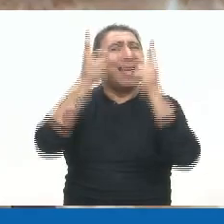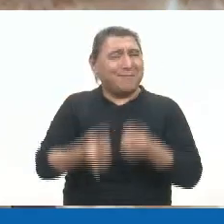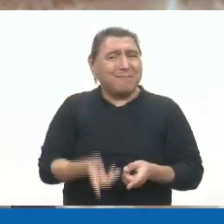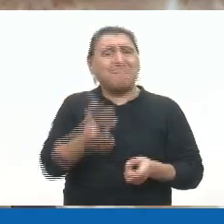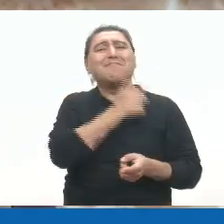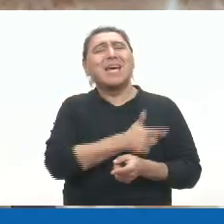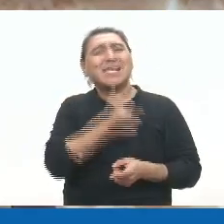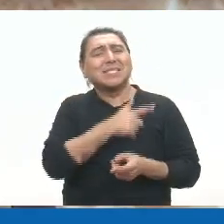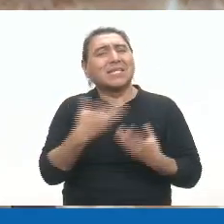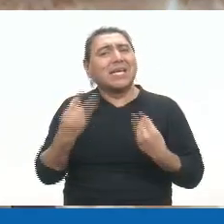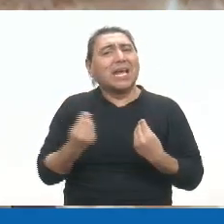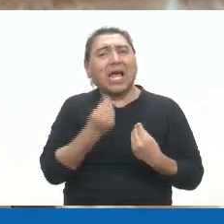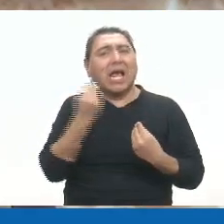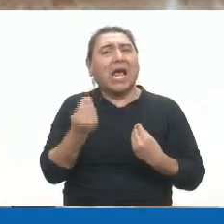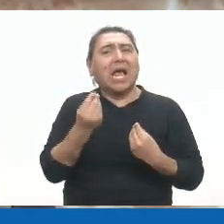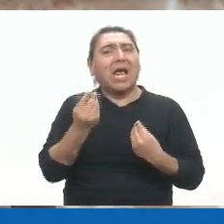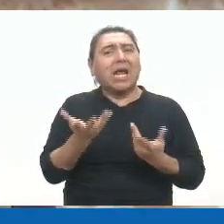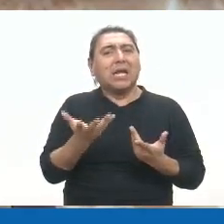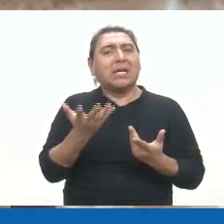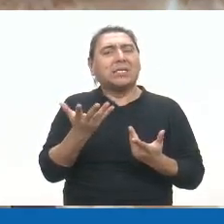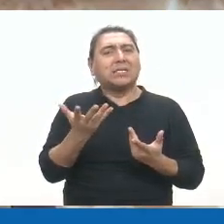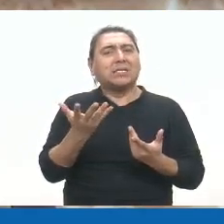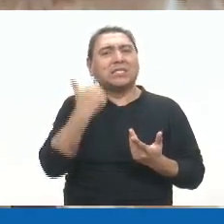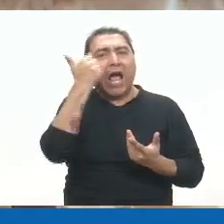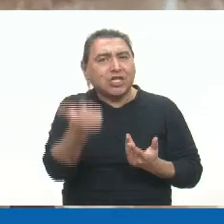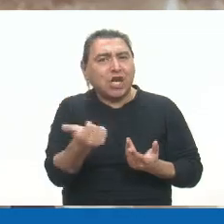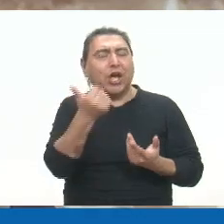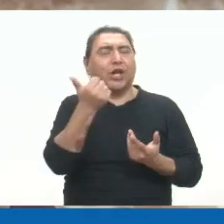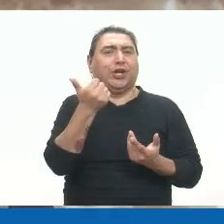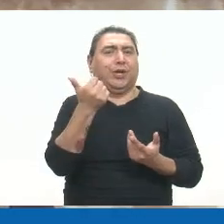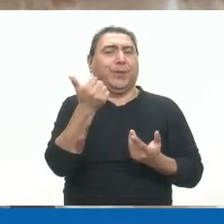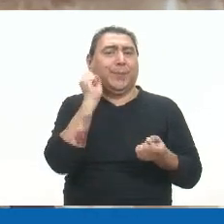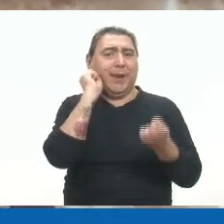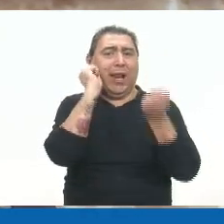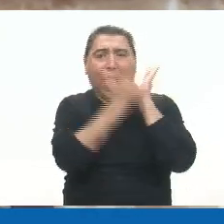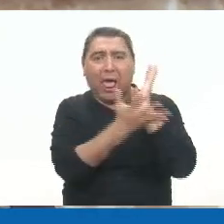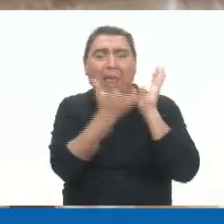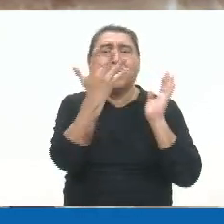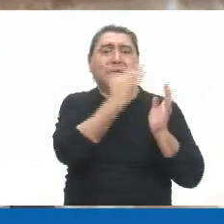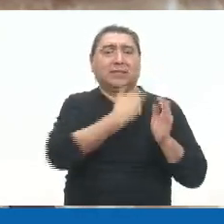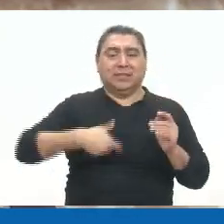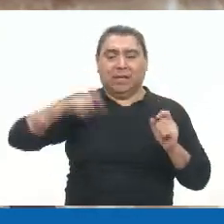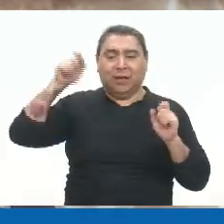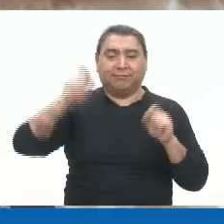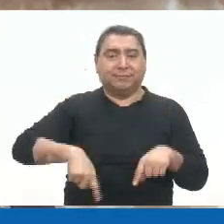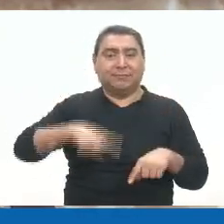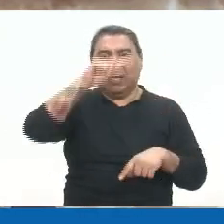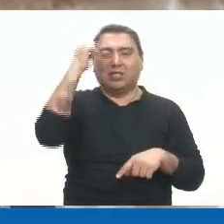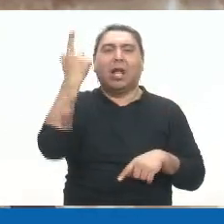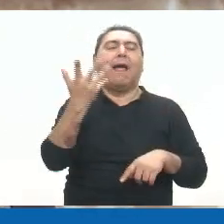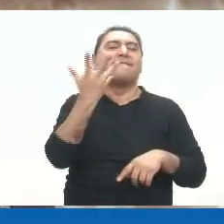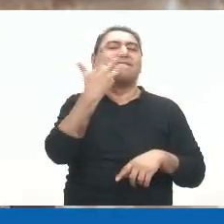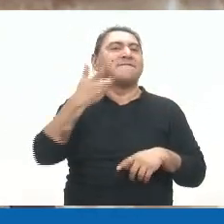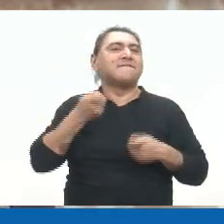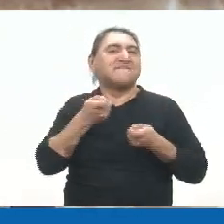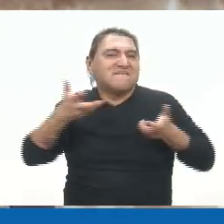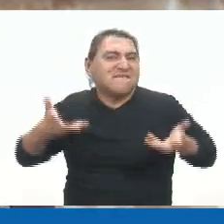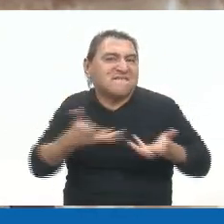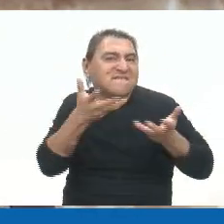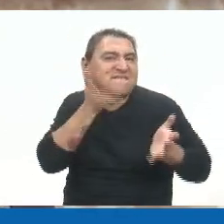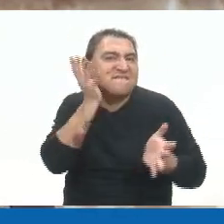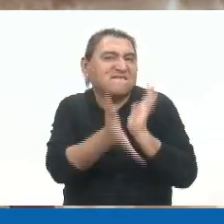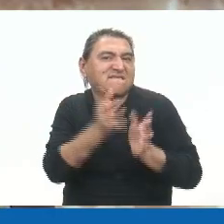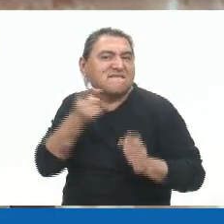ser que al Señor Javier Miley presidente de la nación le gusta violentar a las mujeres porque lo hace